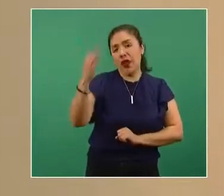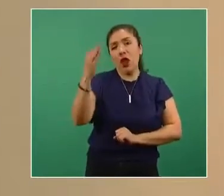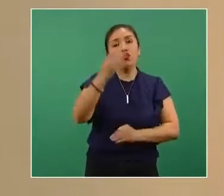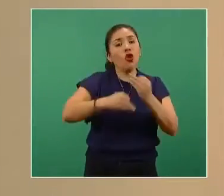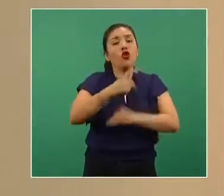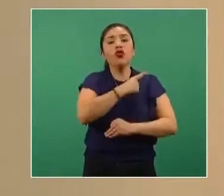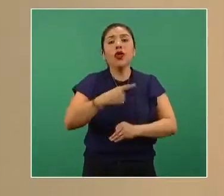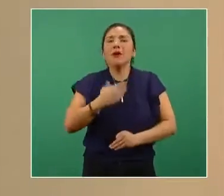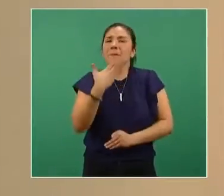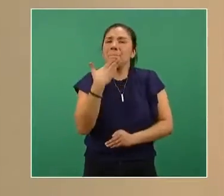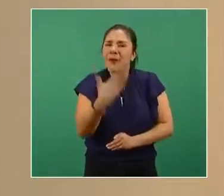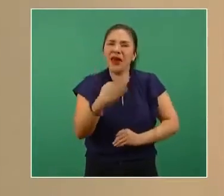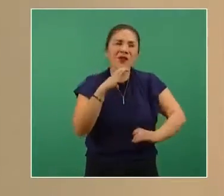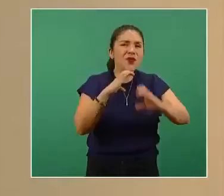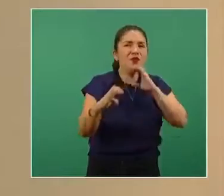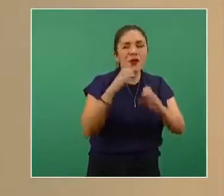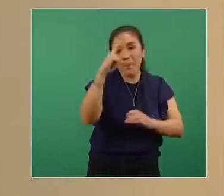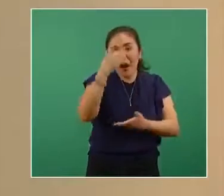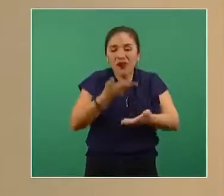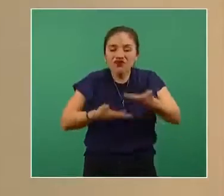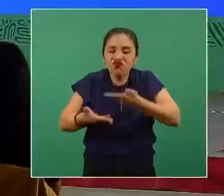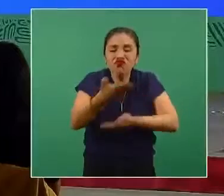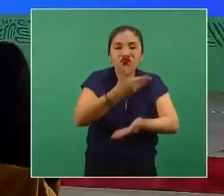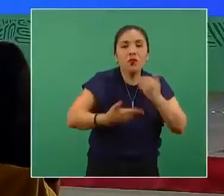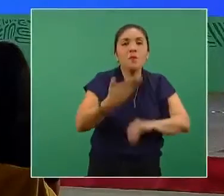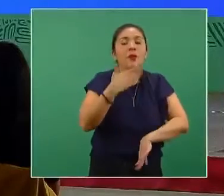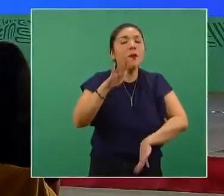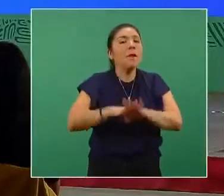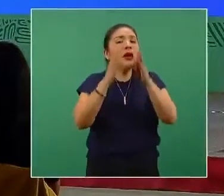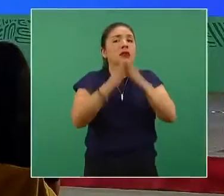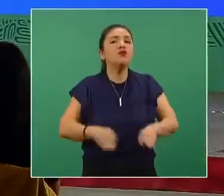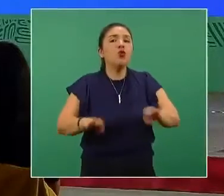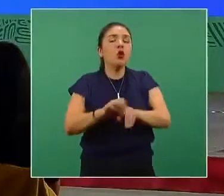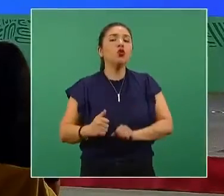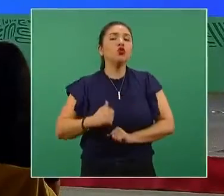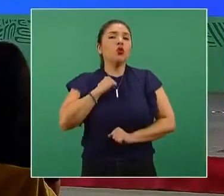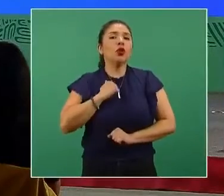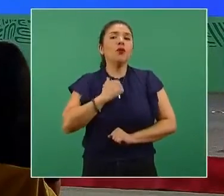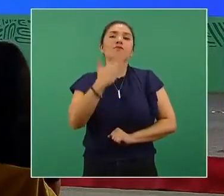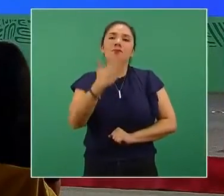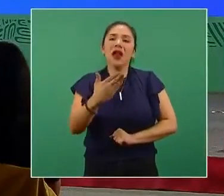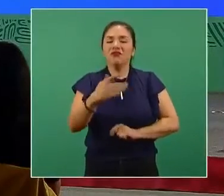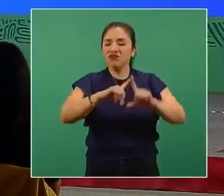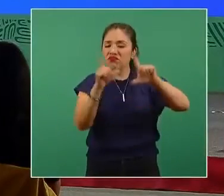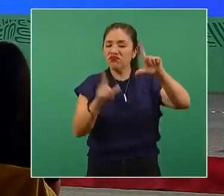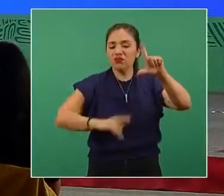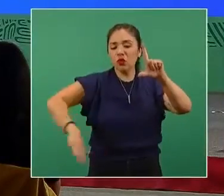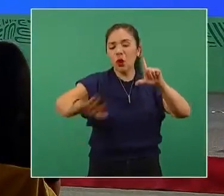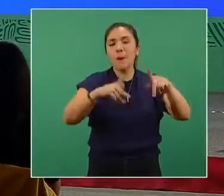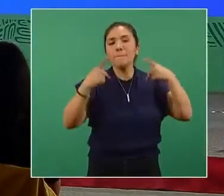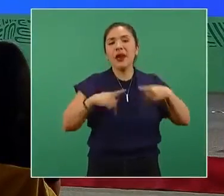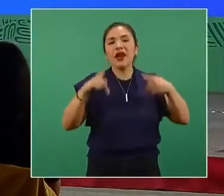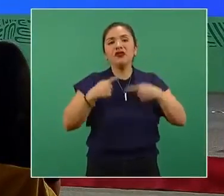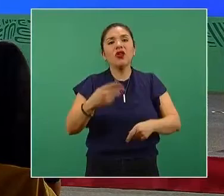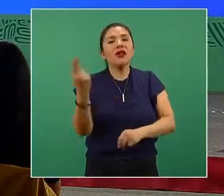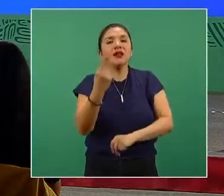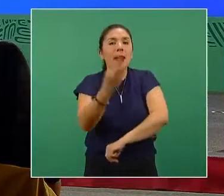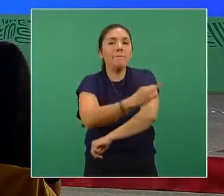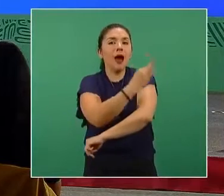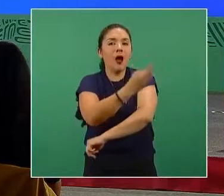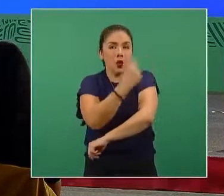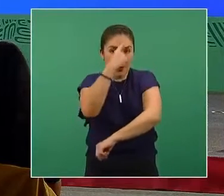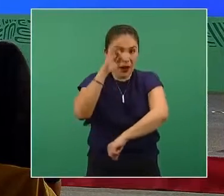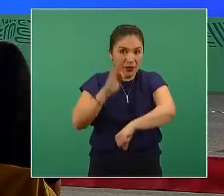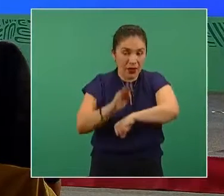mundo contribuya al bien común, al interés superior de la nación y del pueblo, que es vacunar a las personas.